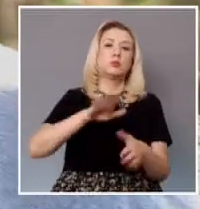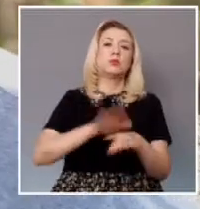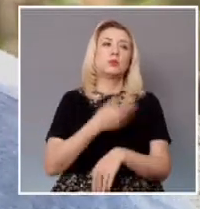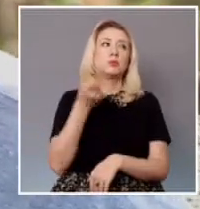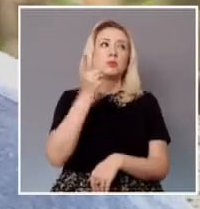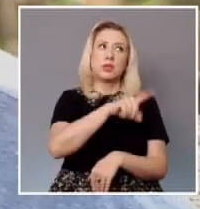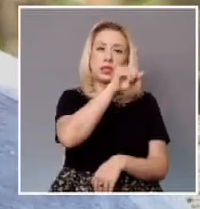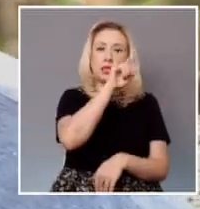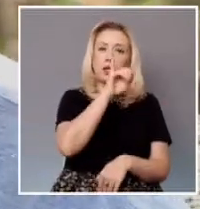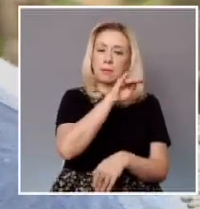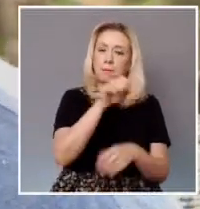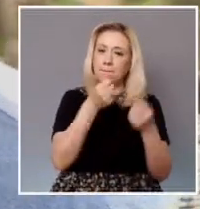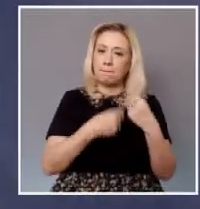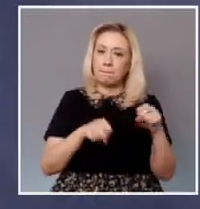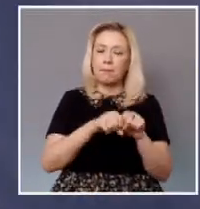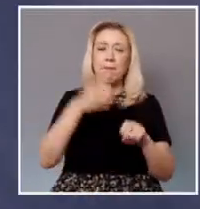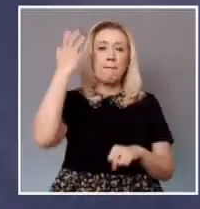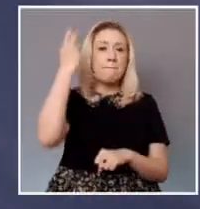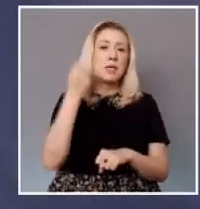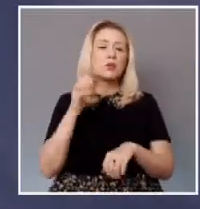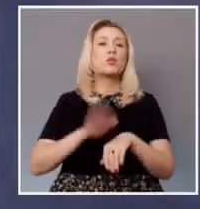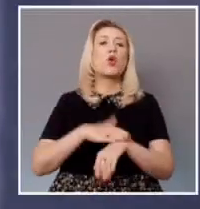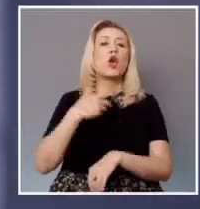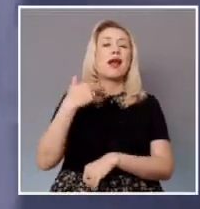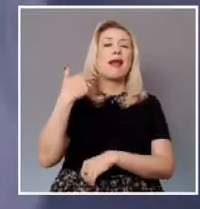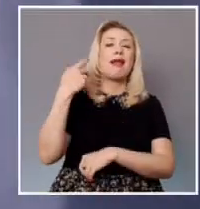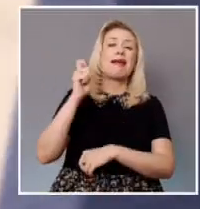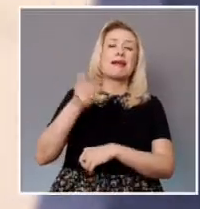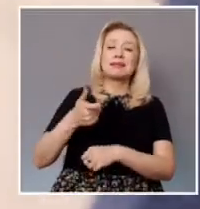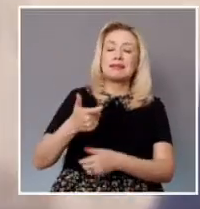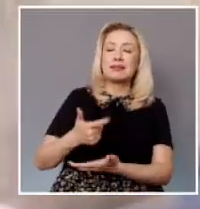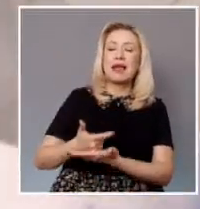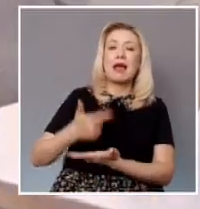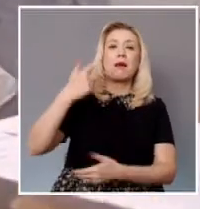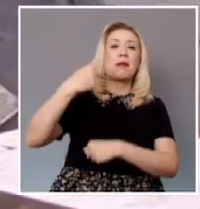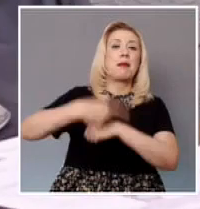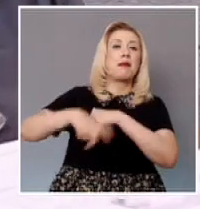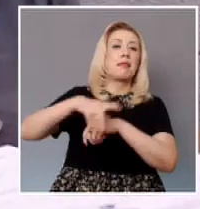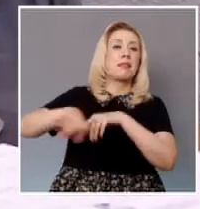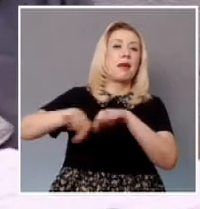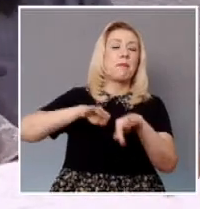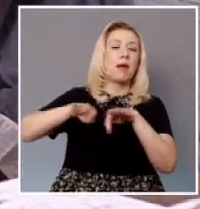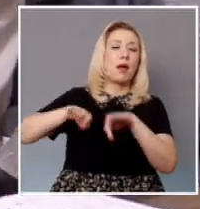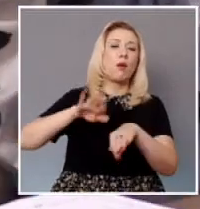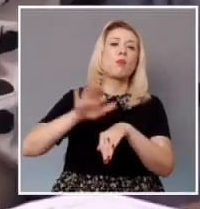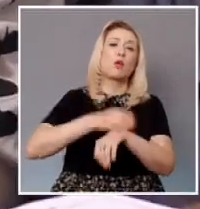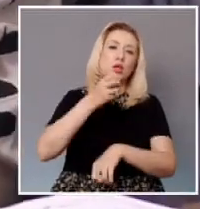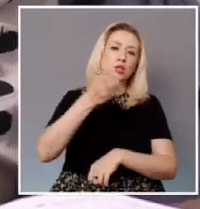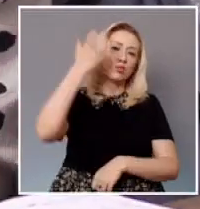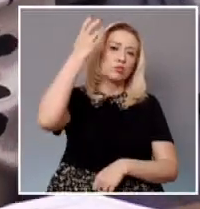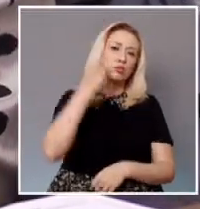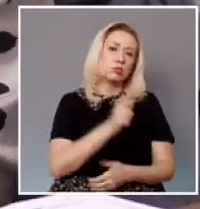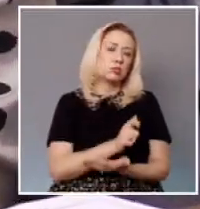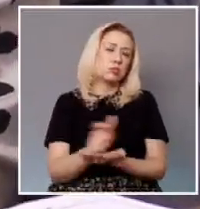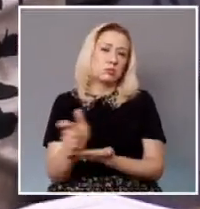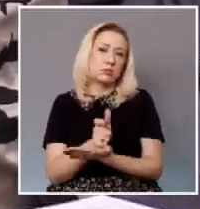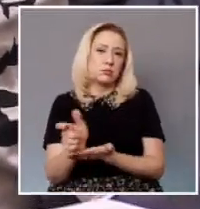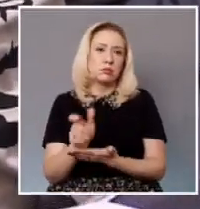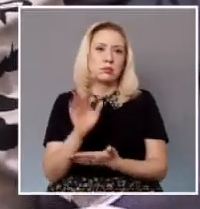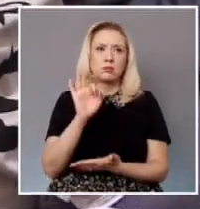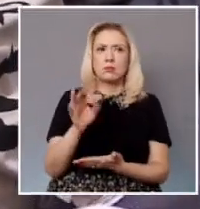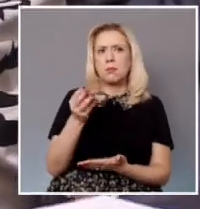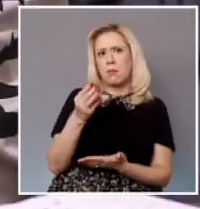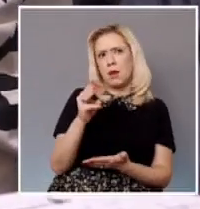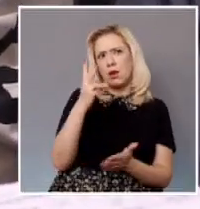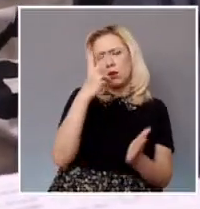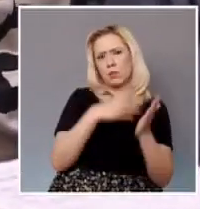la pensión como riesgo de trabajo y pagar las diferencias de manera retroactiva de dicha pensión desde mayo de 2020, así